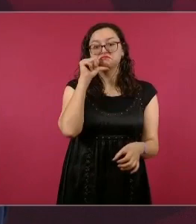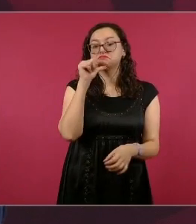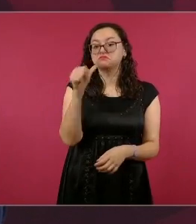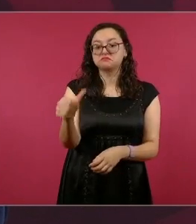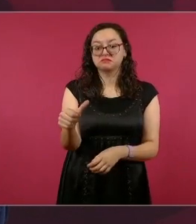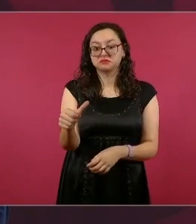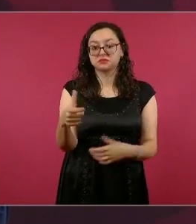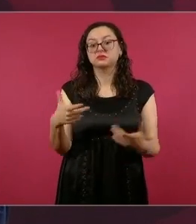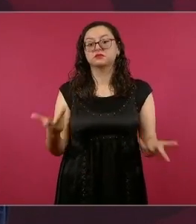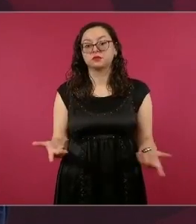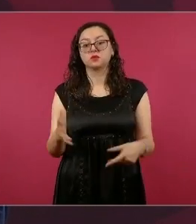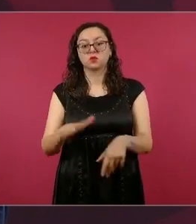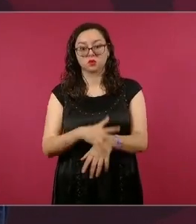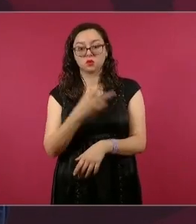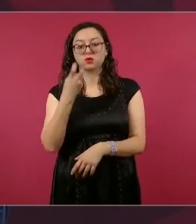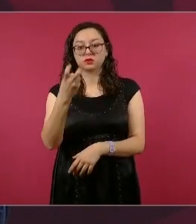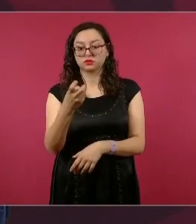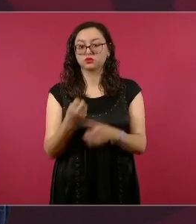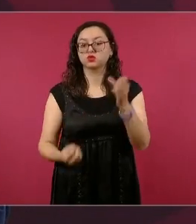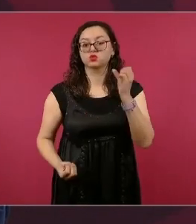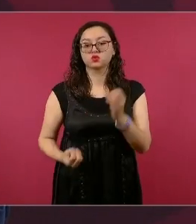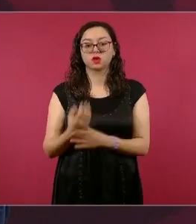y gratuito.